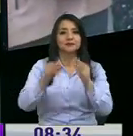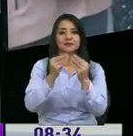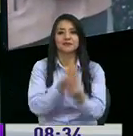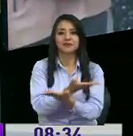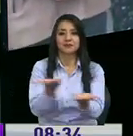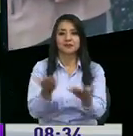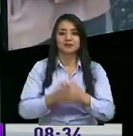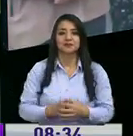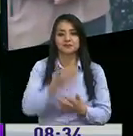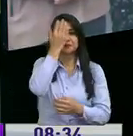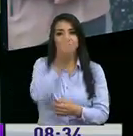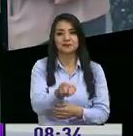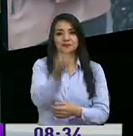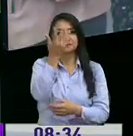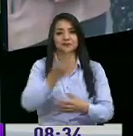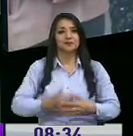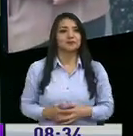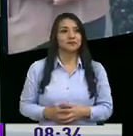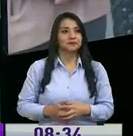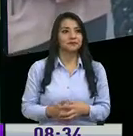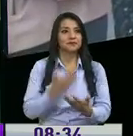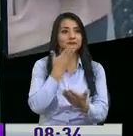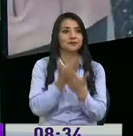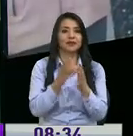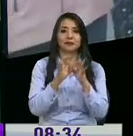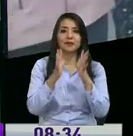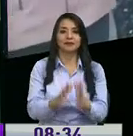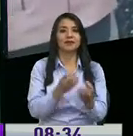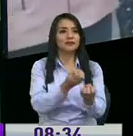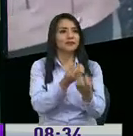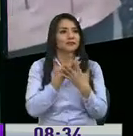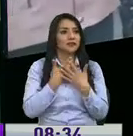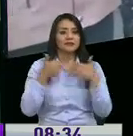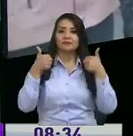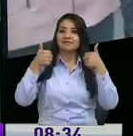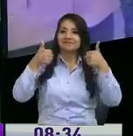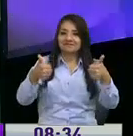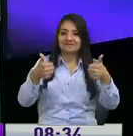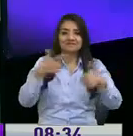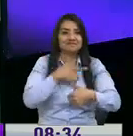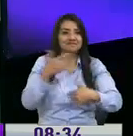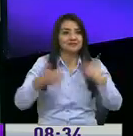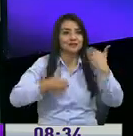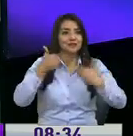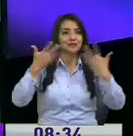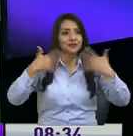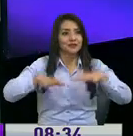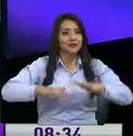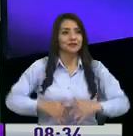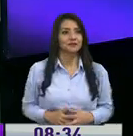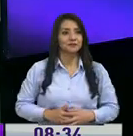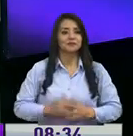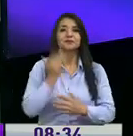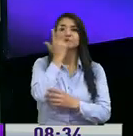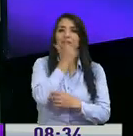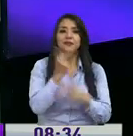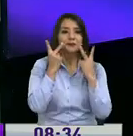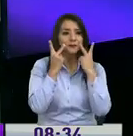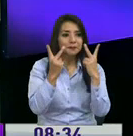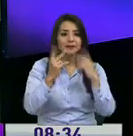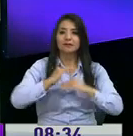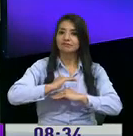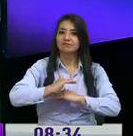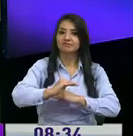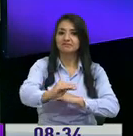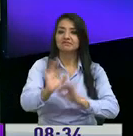estudios. Buenos días. Muchas gracias, Andreita, por esa información. Qué maravilla, realmente. Qué lindo ver cómo está en buenas condiciones